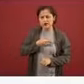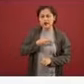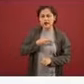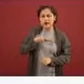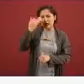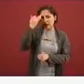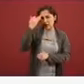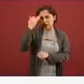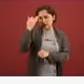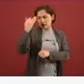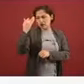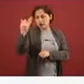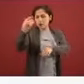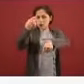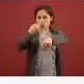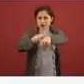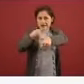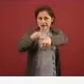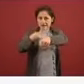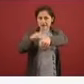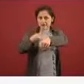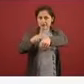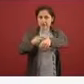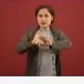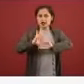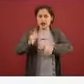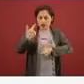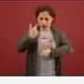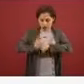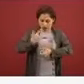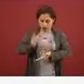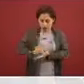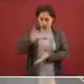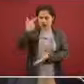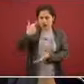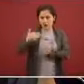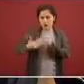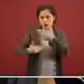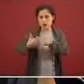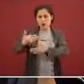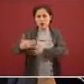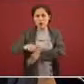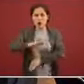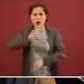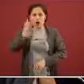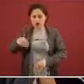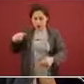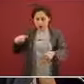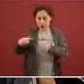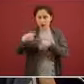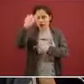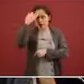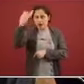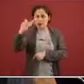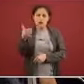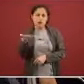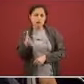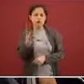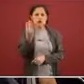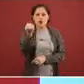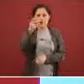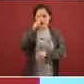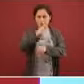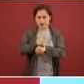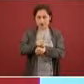la enfermedad desde que se presenta como enfermedad grave hasta que ocurre el fallecimiento? En promedio 9 días,